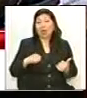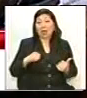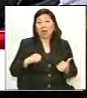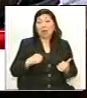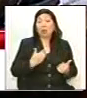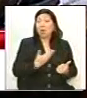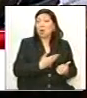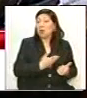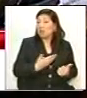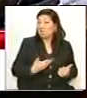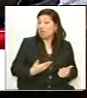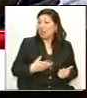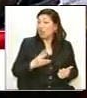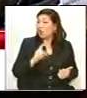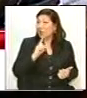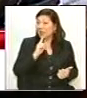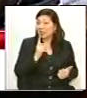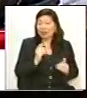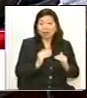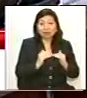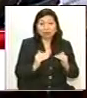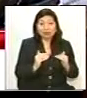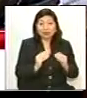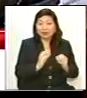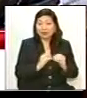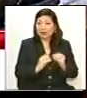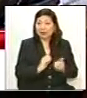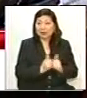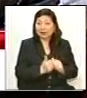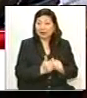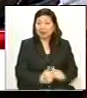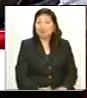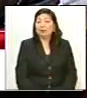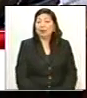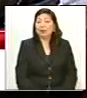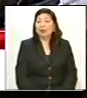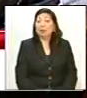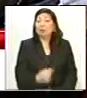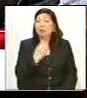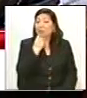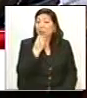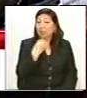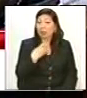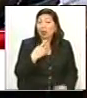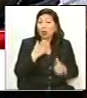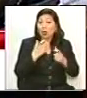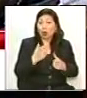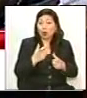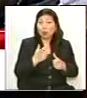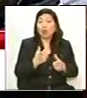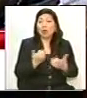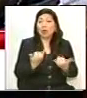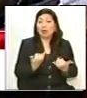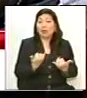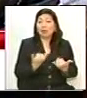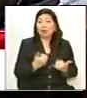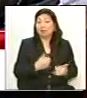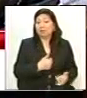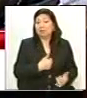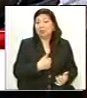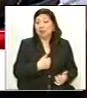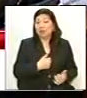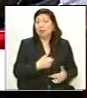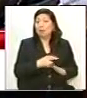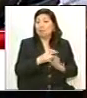señor gobernador, que no está en el marco de la reconstrucción con cambios, me dice, hazle control concurrente